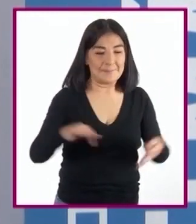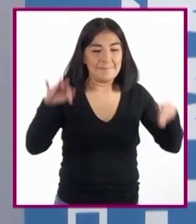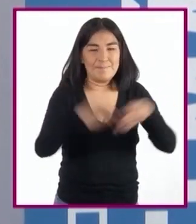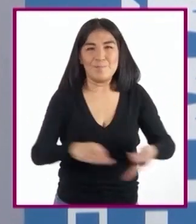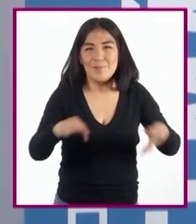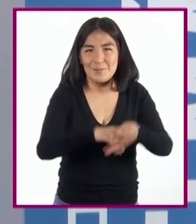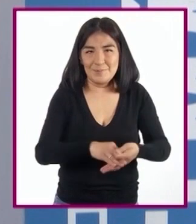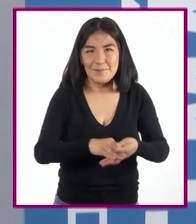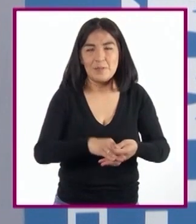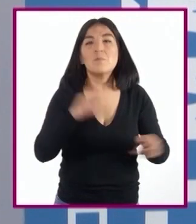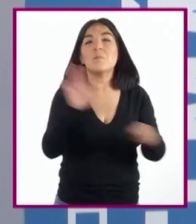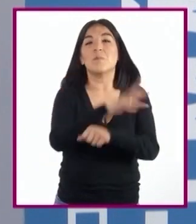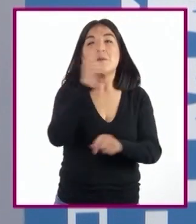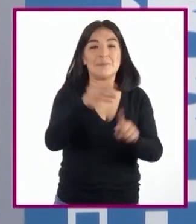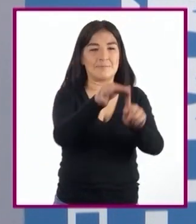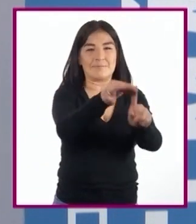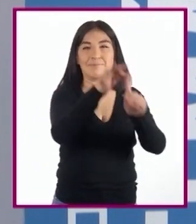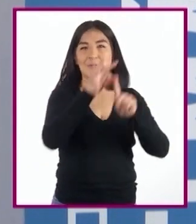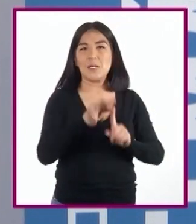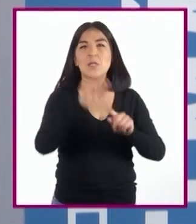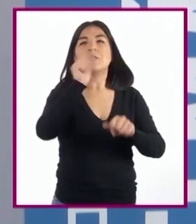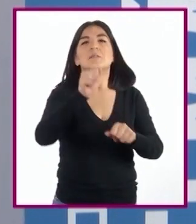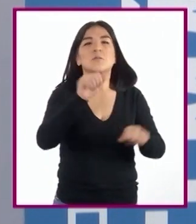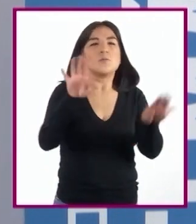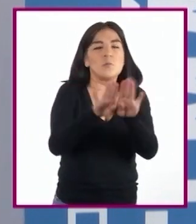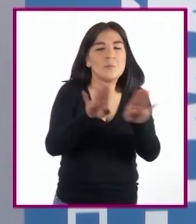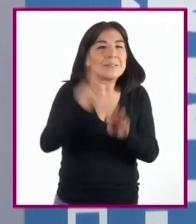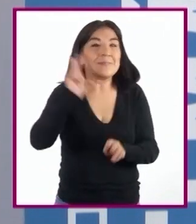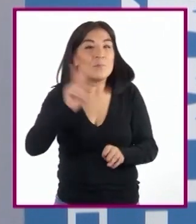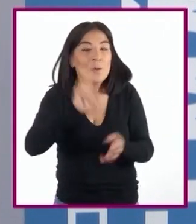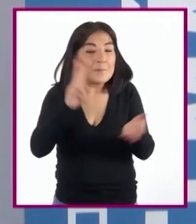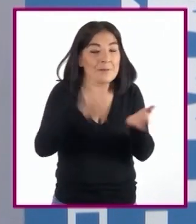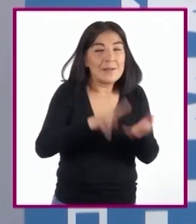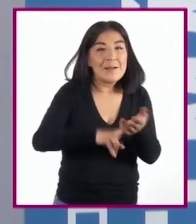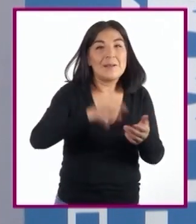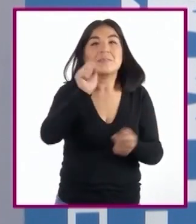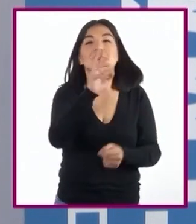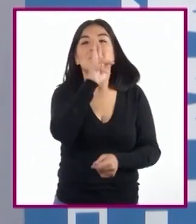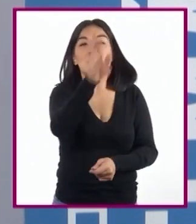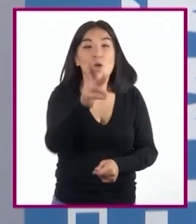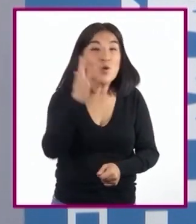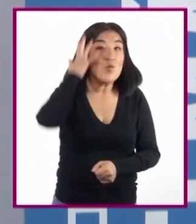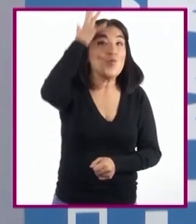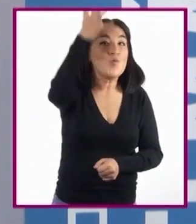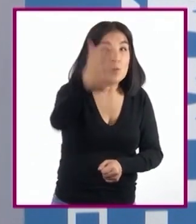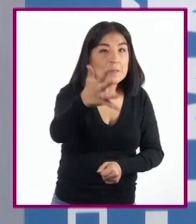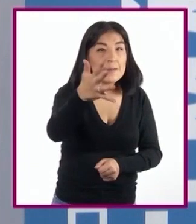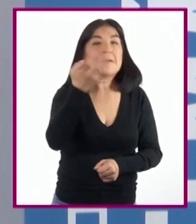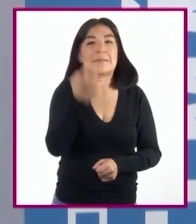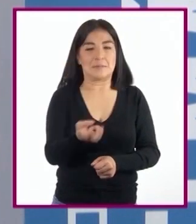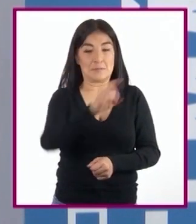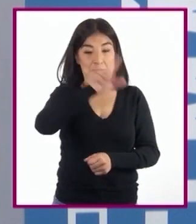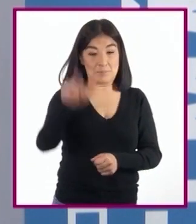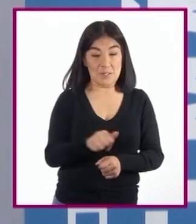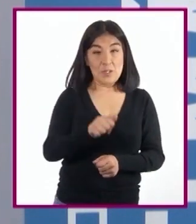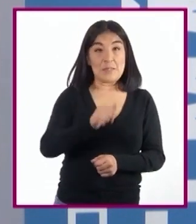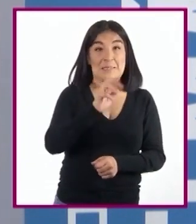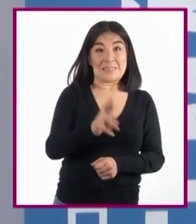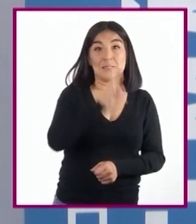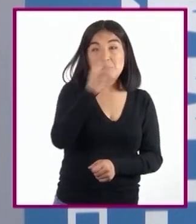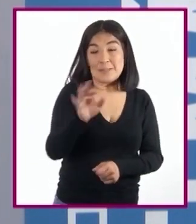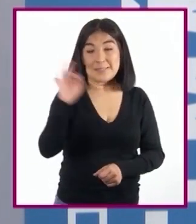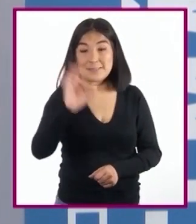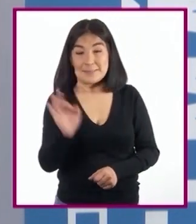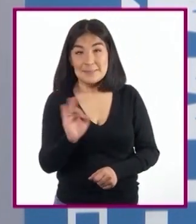frecuencial, porque se obtiene de una estimación de resultados a futuro, donde los resultados posibles permiten